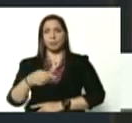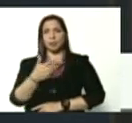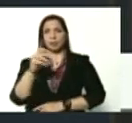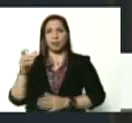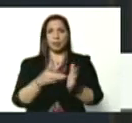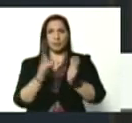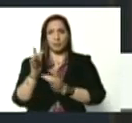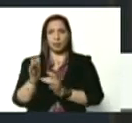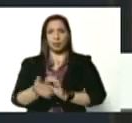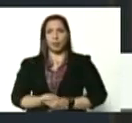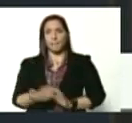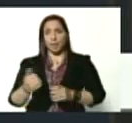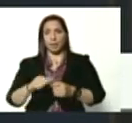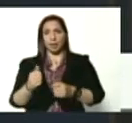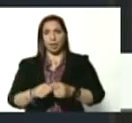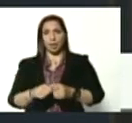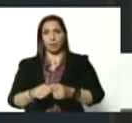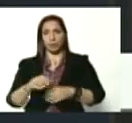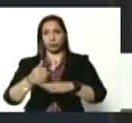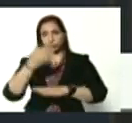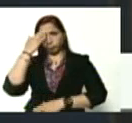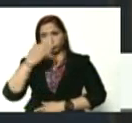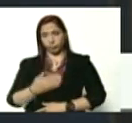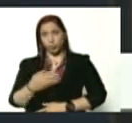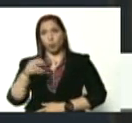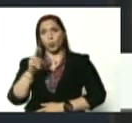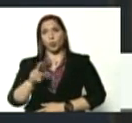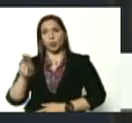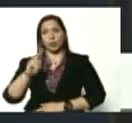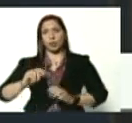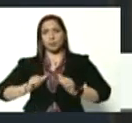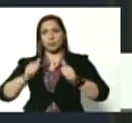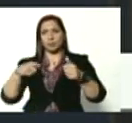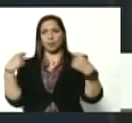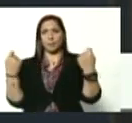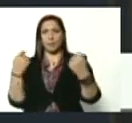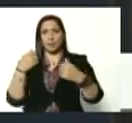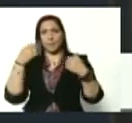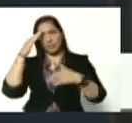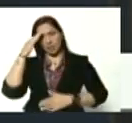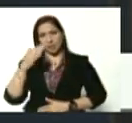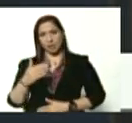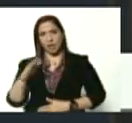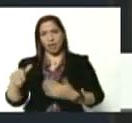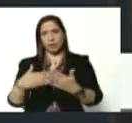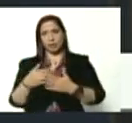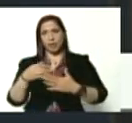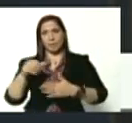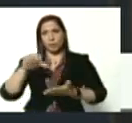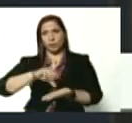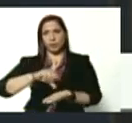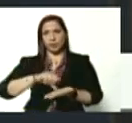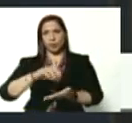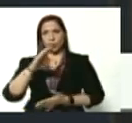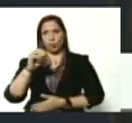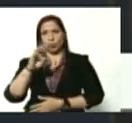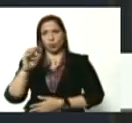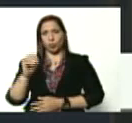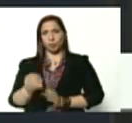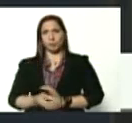de abril en maracaibo el general rafael urdaneta inicia la campaña militar hacia la provincia de coro